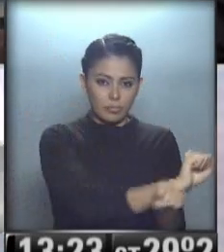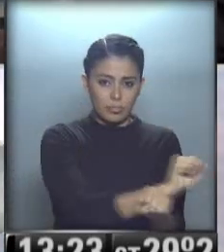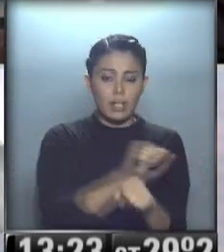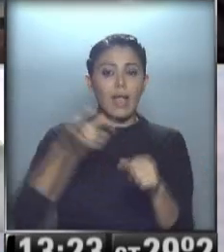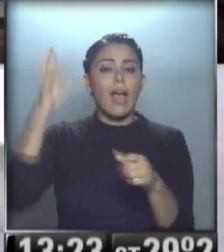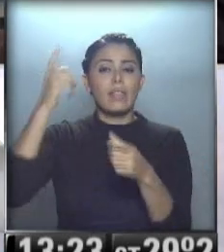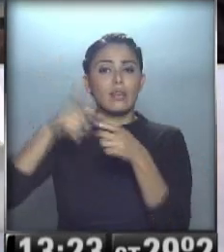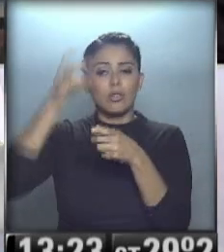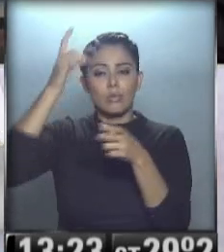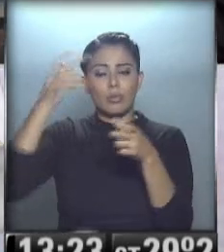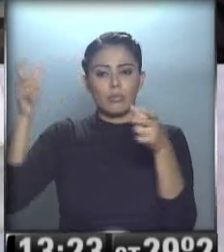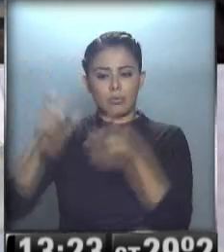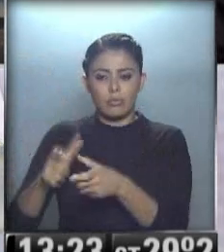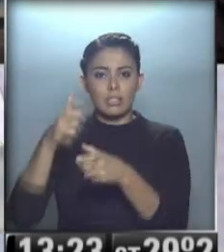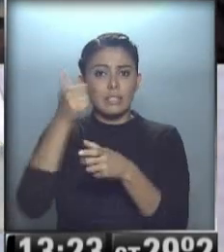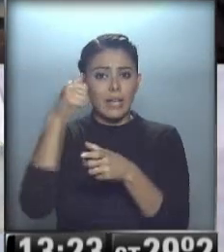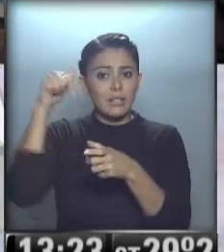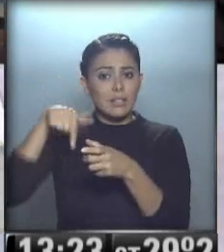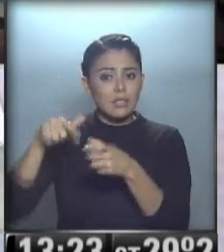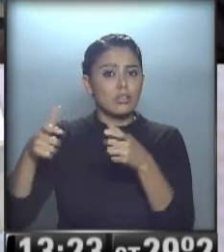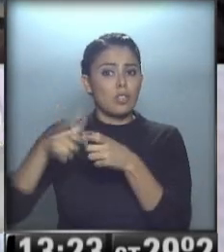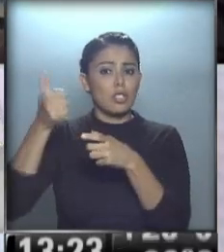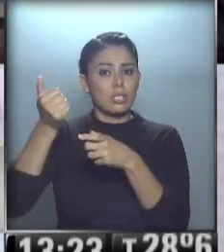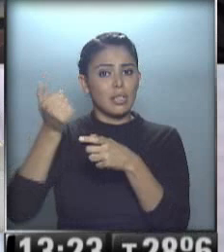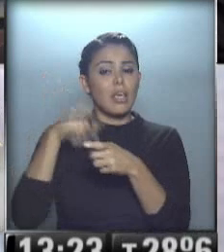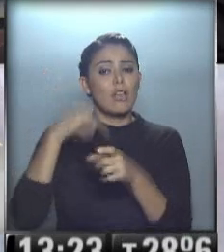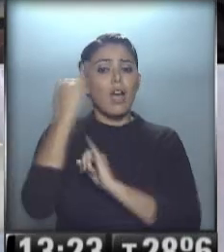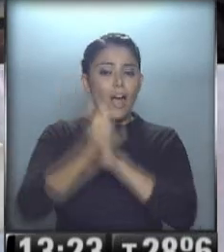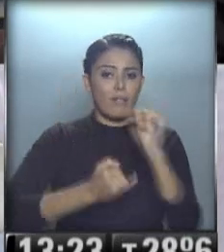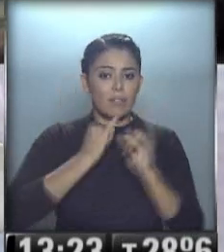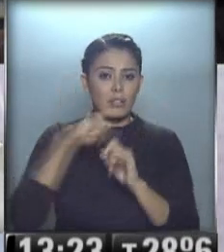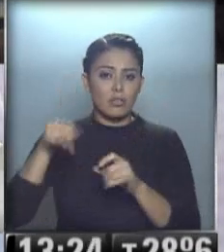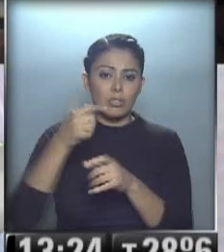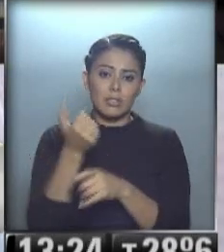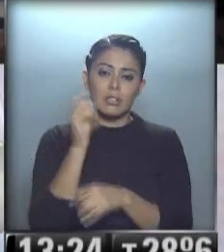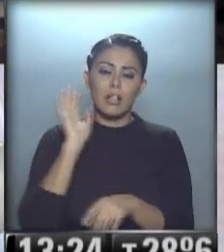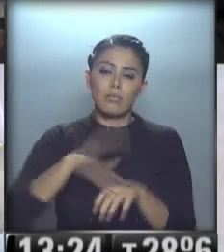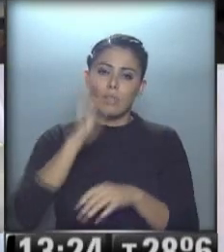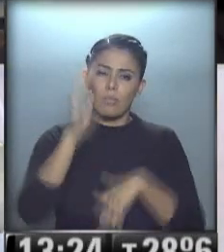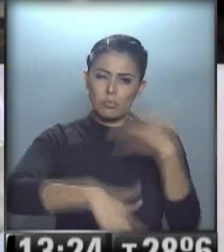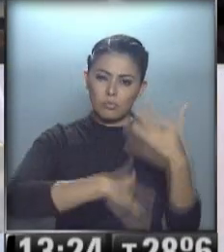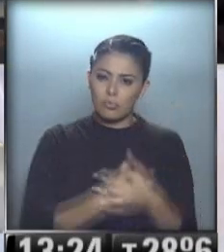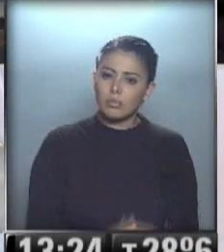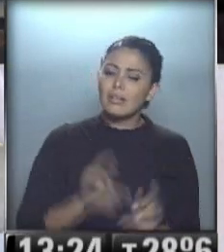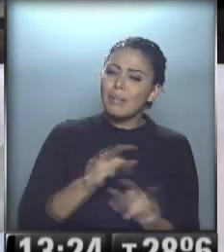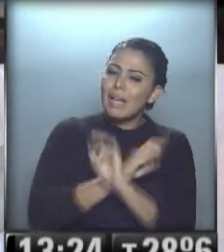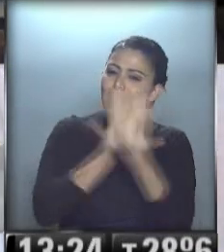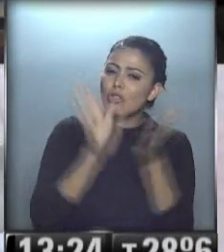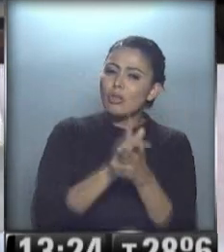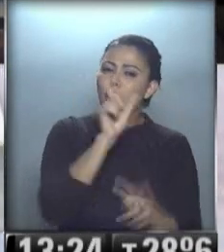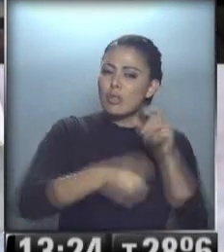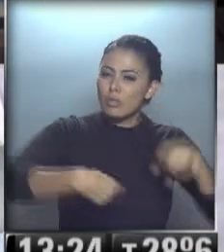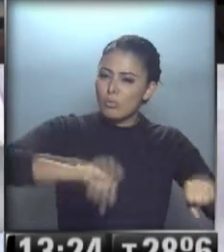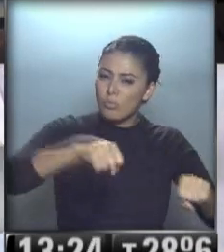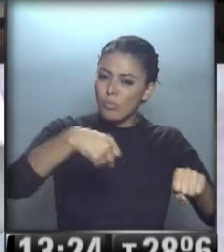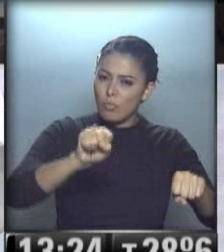seis y de esos seis son de los que estamos hablando hoy en día sí aclaremos también respecto de los famosos motoqueros